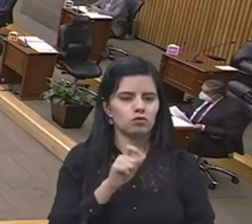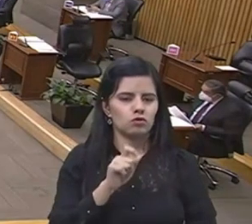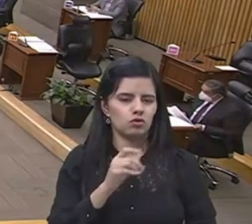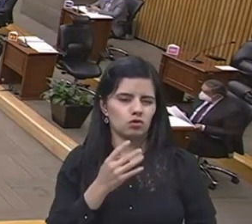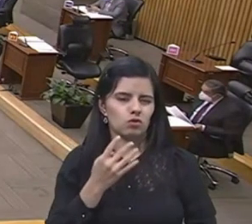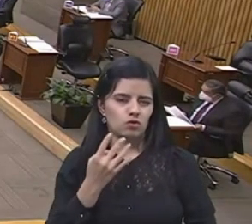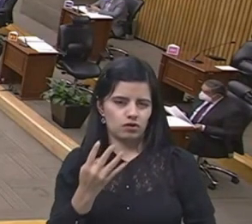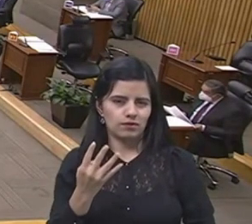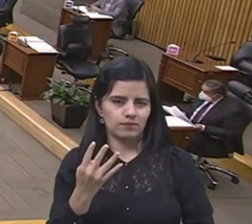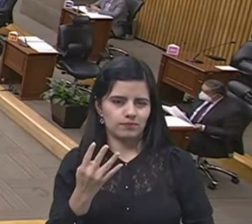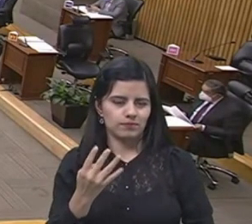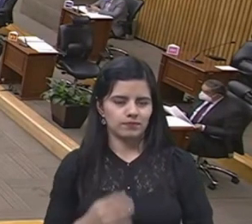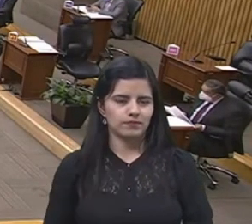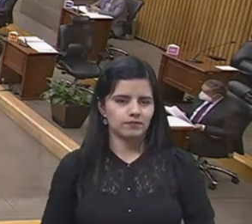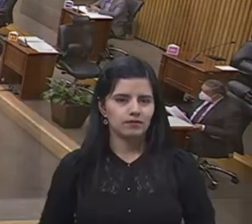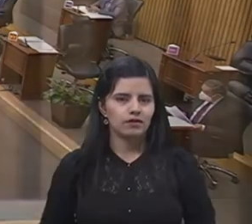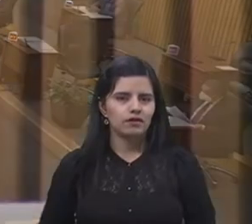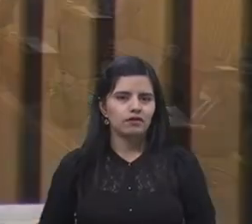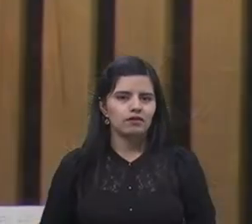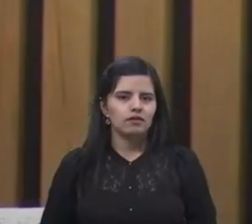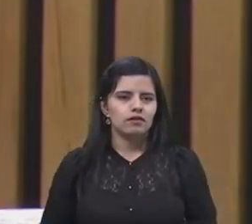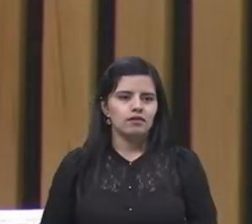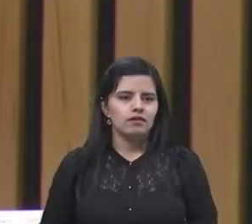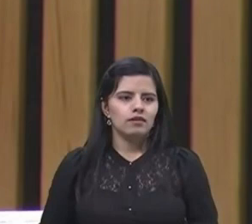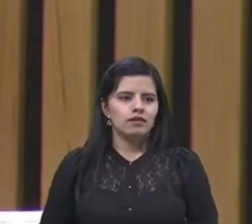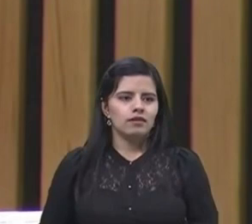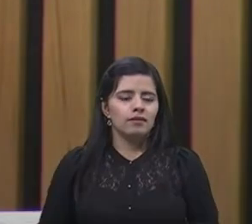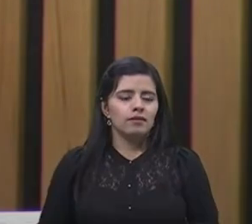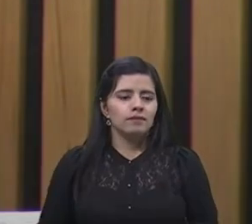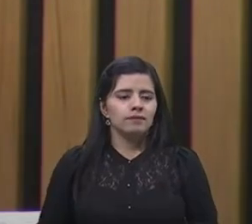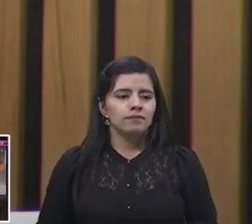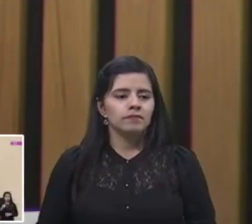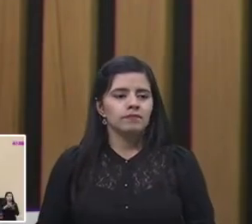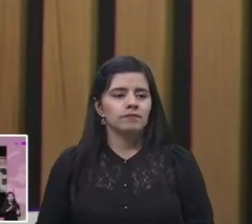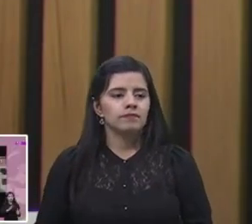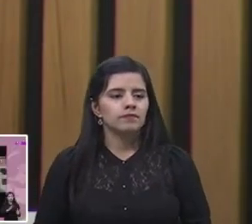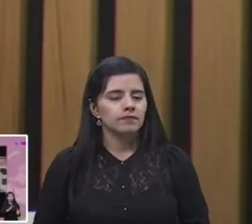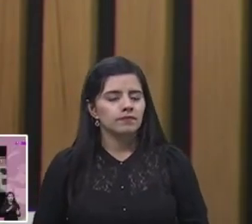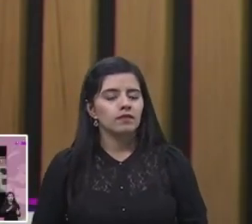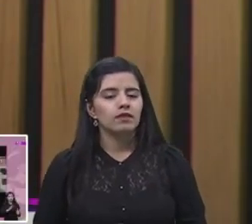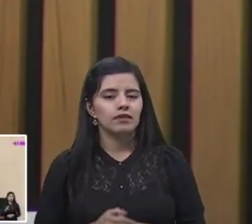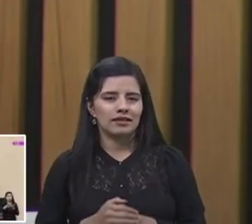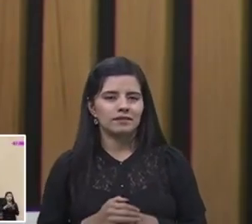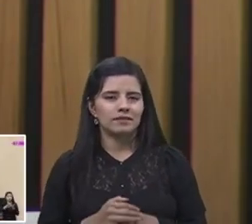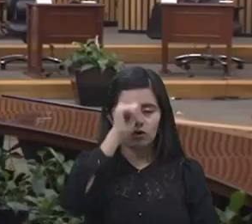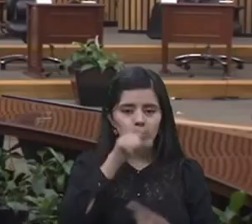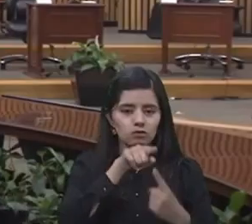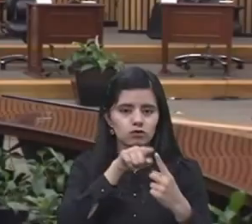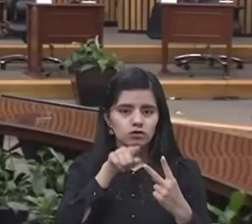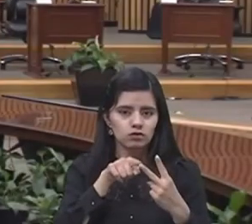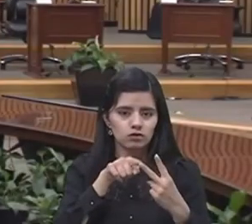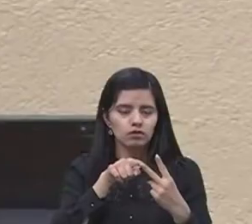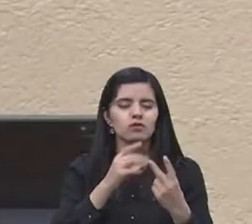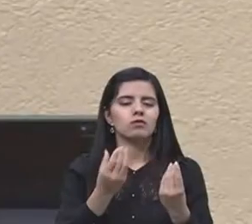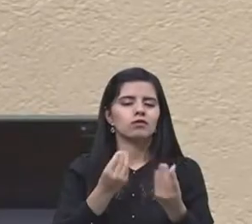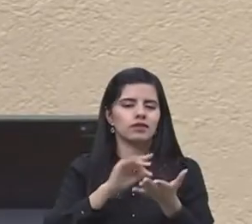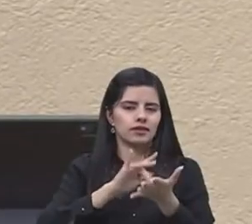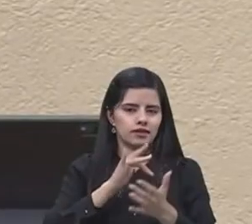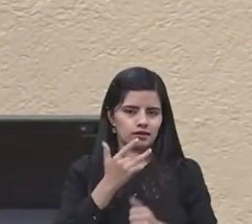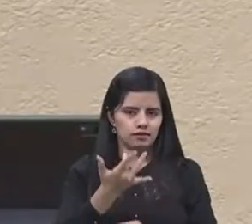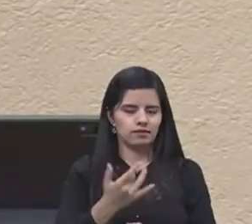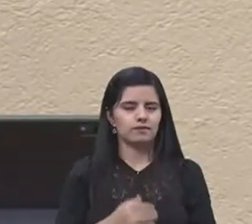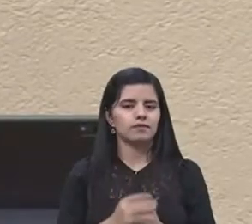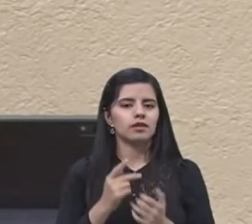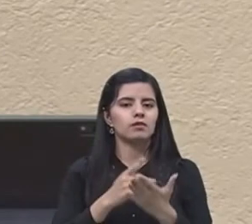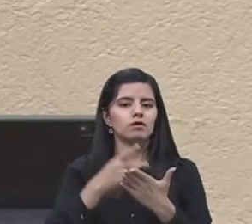Murayama, y han hecho lo que han querido desde este órgano electoral. el máximo órgano electoral de